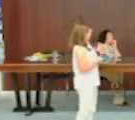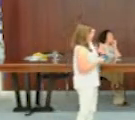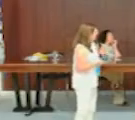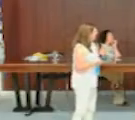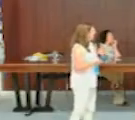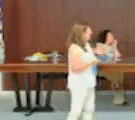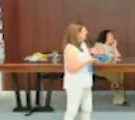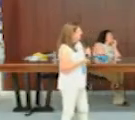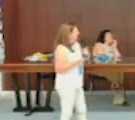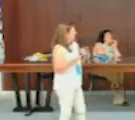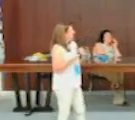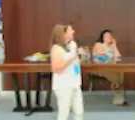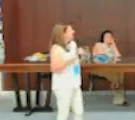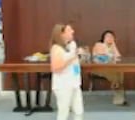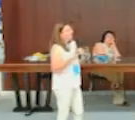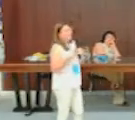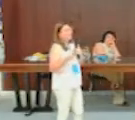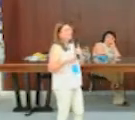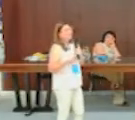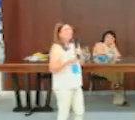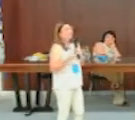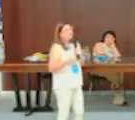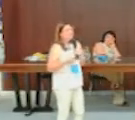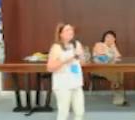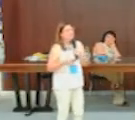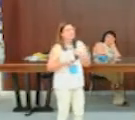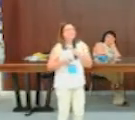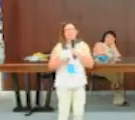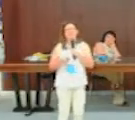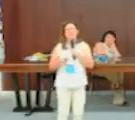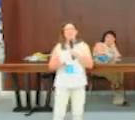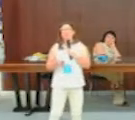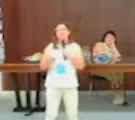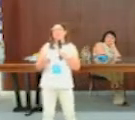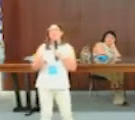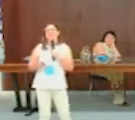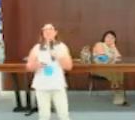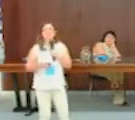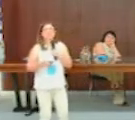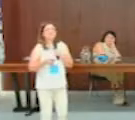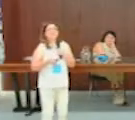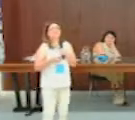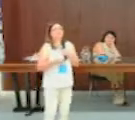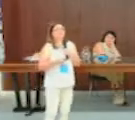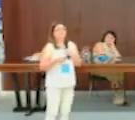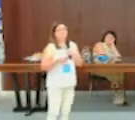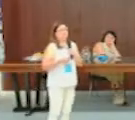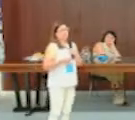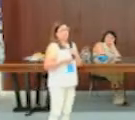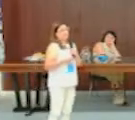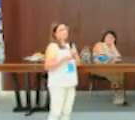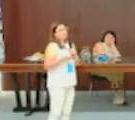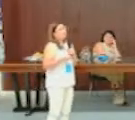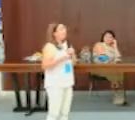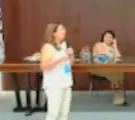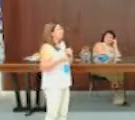juicios y a los medios legales que muchas veces recurren los pacientes para hacer valer sus derechos